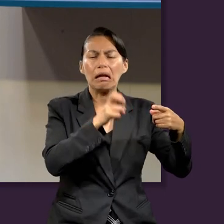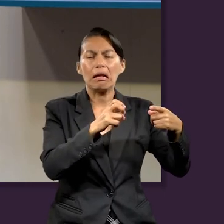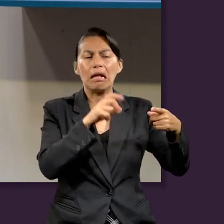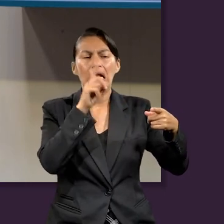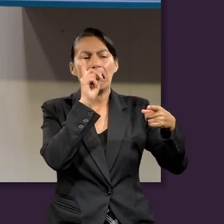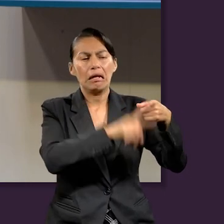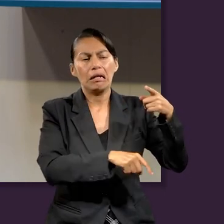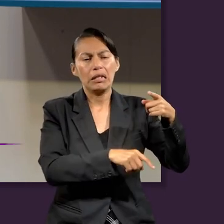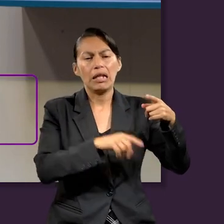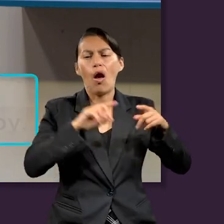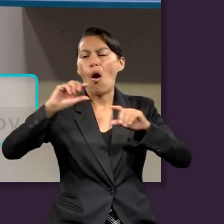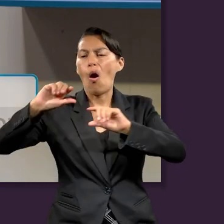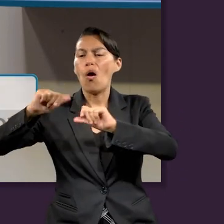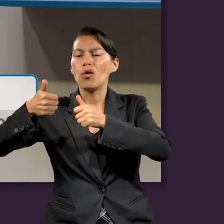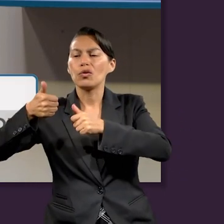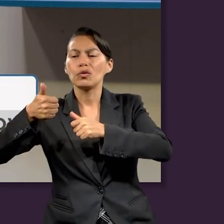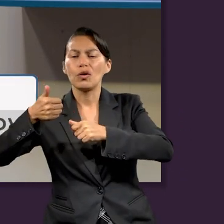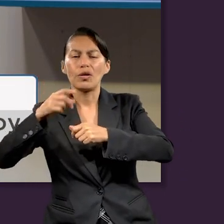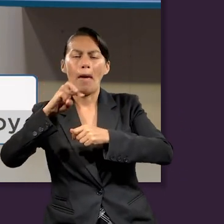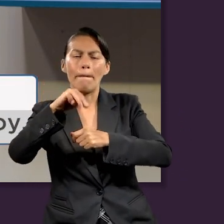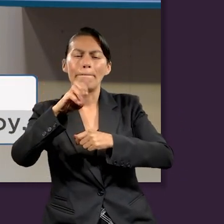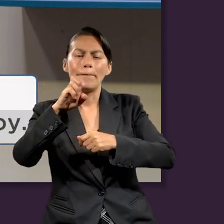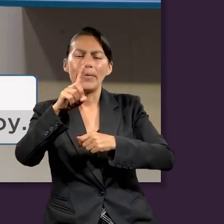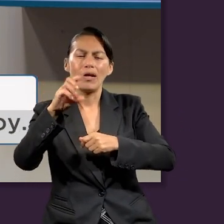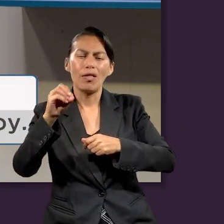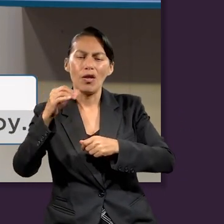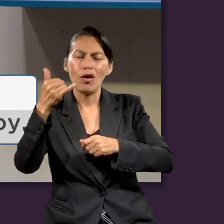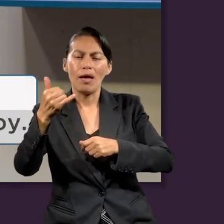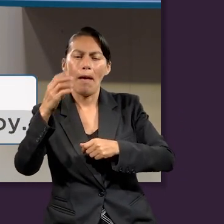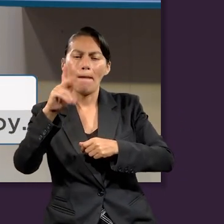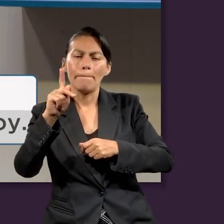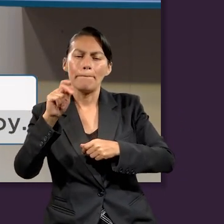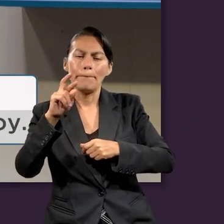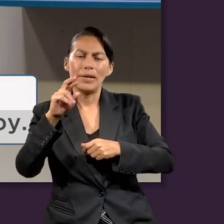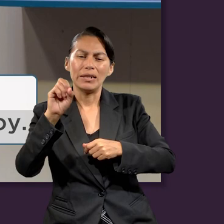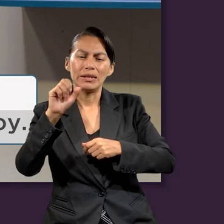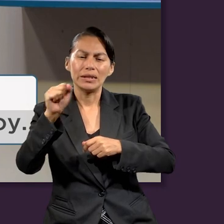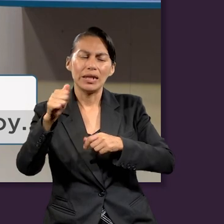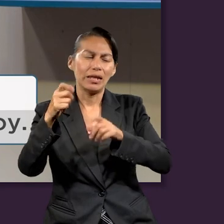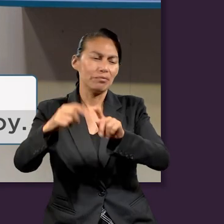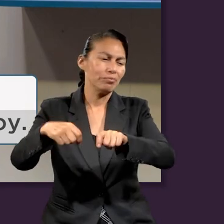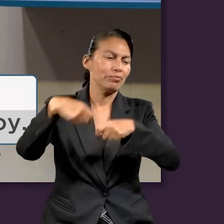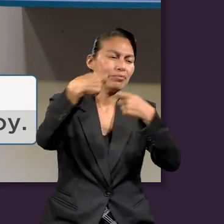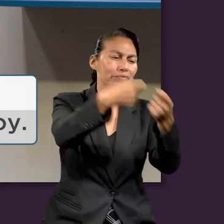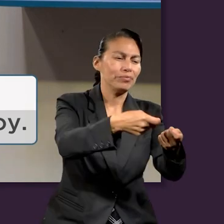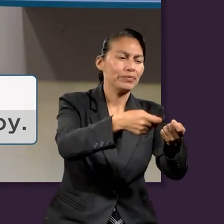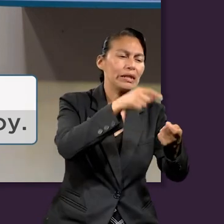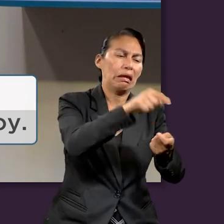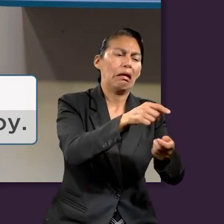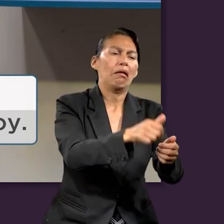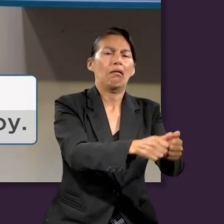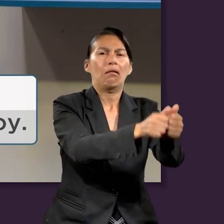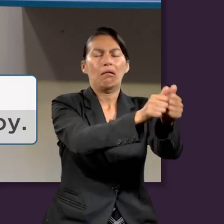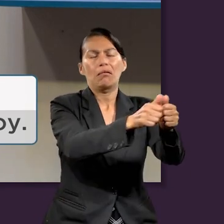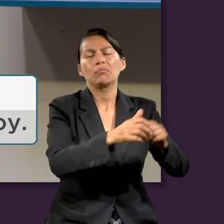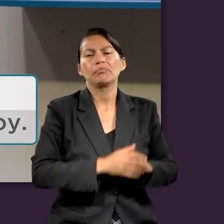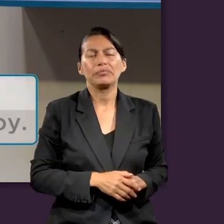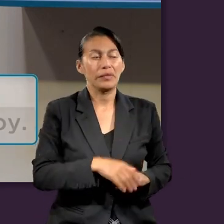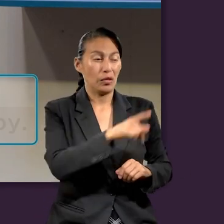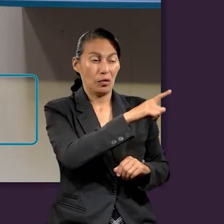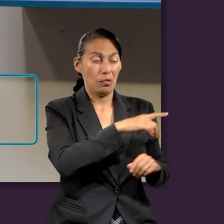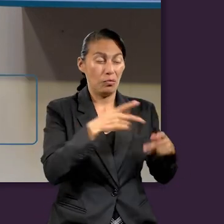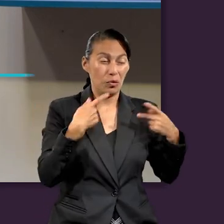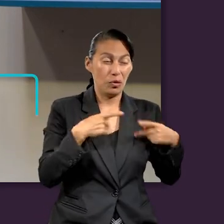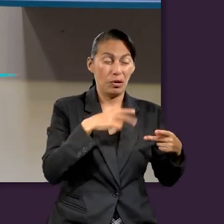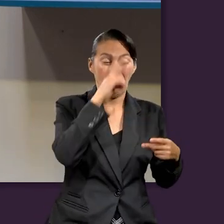más adelante en el futuro, Dios pondrá fin al, digamos, al imperio babilónico con esta manera